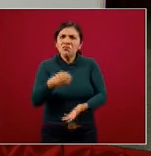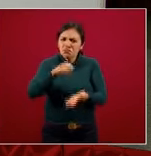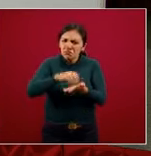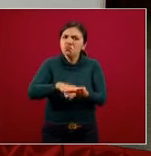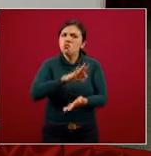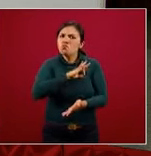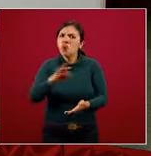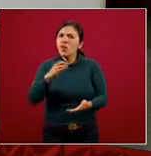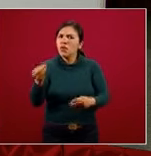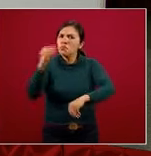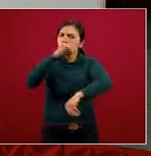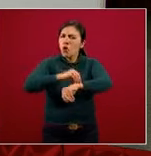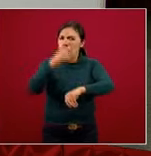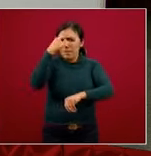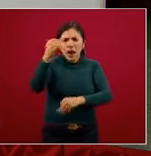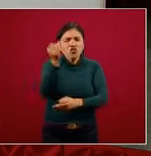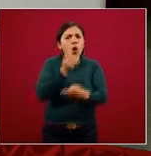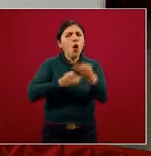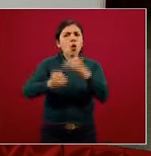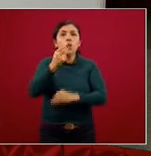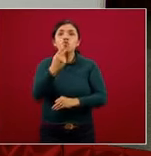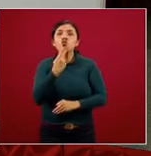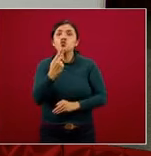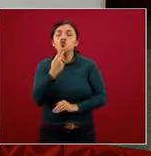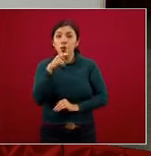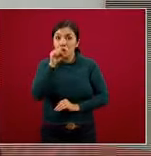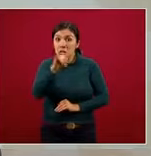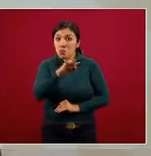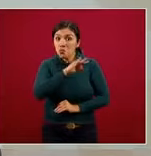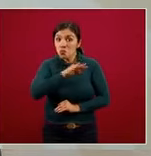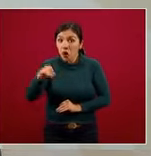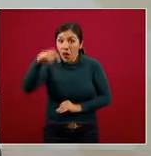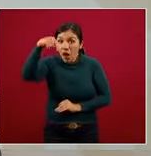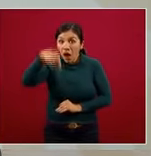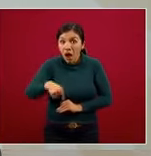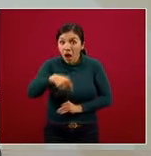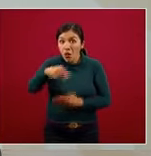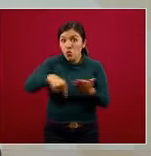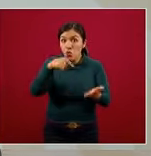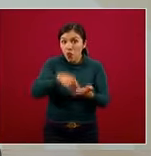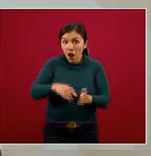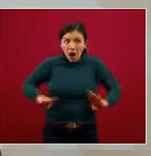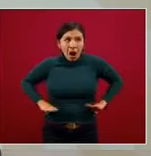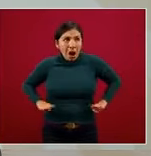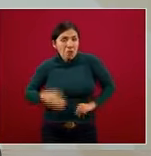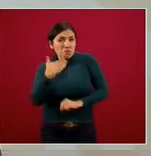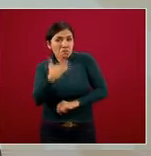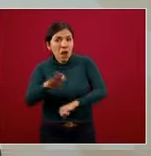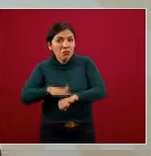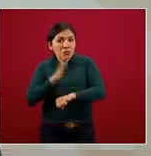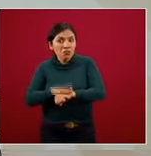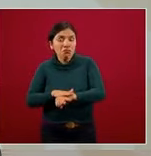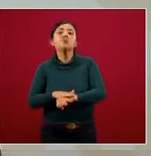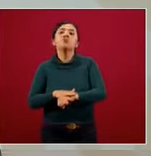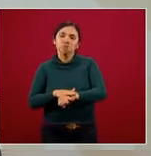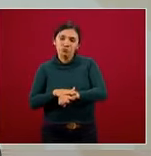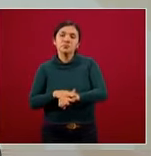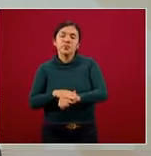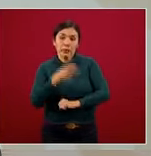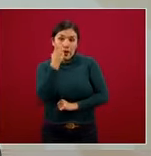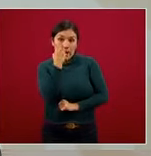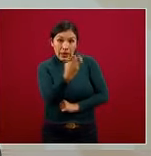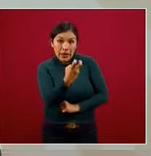estable como para que la logística de su uso en el terreno sea apropiada, sería desde